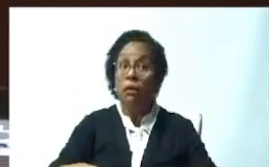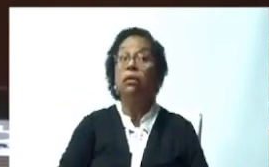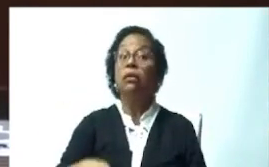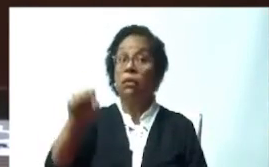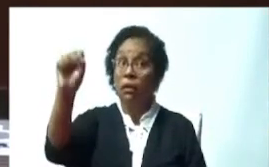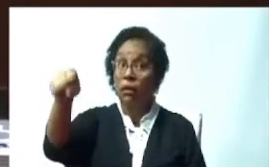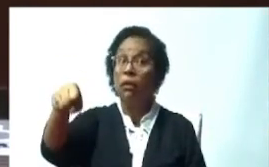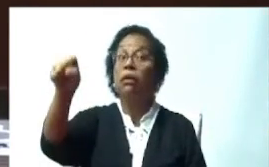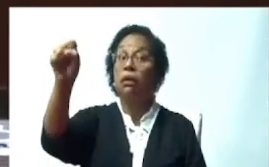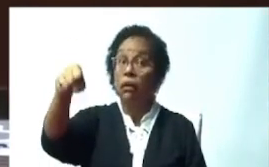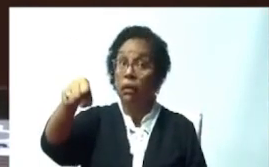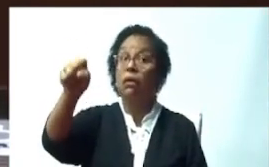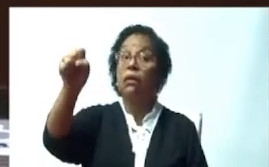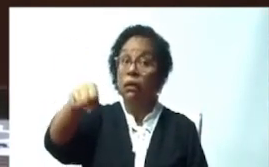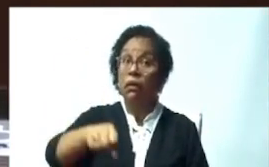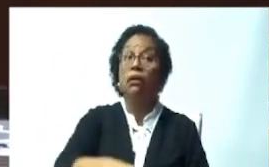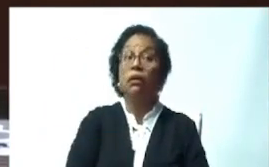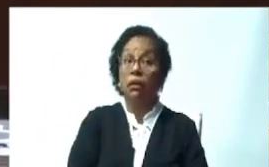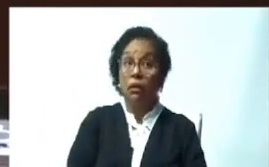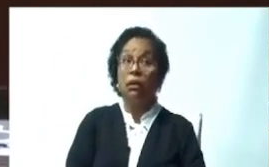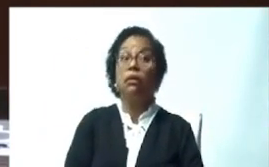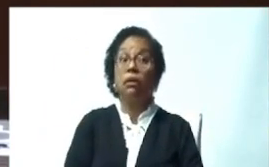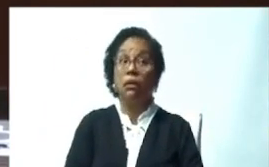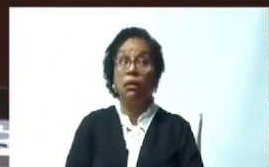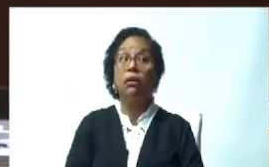Es así. Entonces,